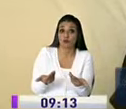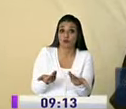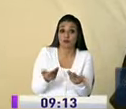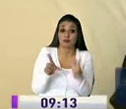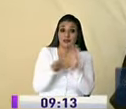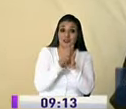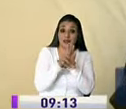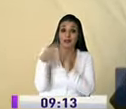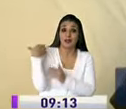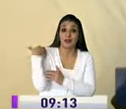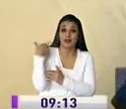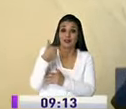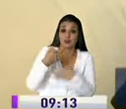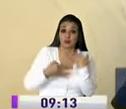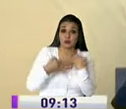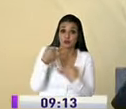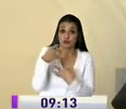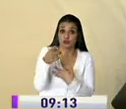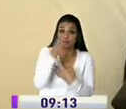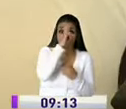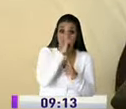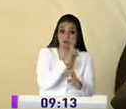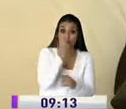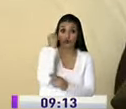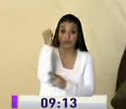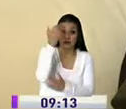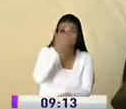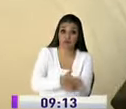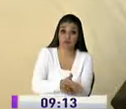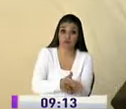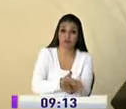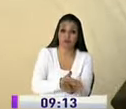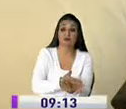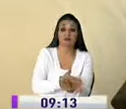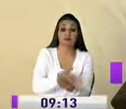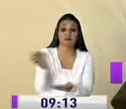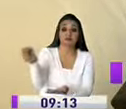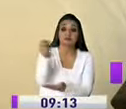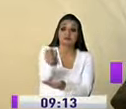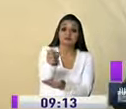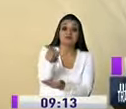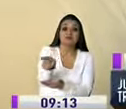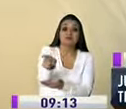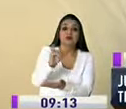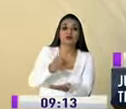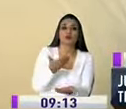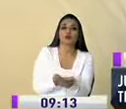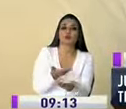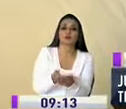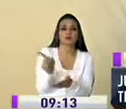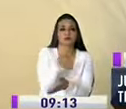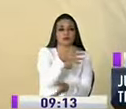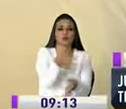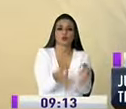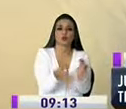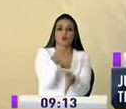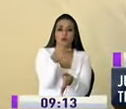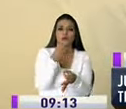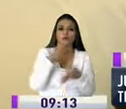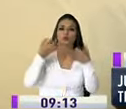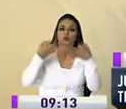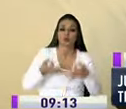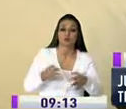ley de garantías para que estas cautelares sean revocadas es que el destinatario de las mismas justifique ante el juez que las ha